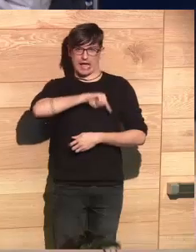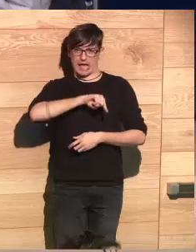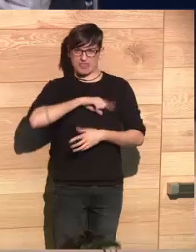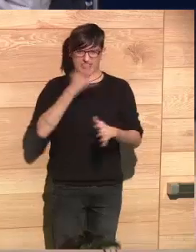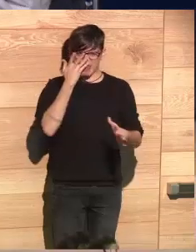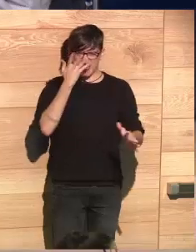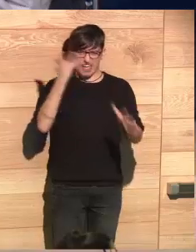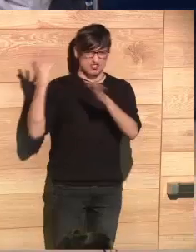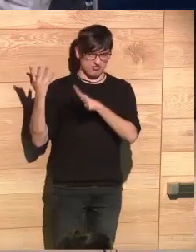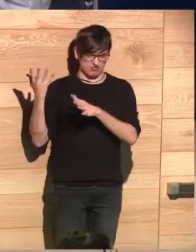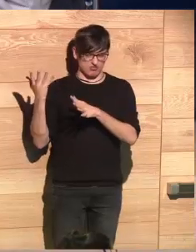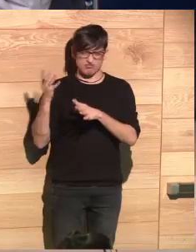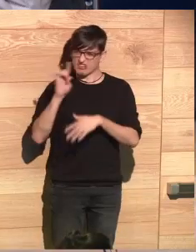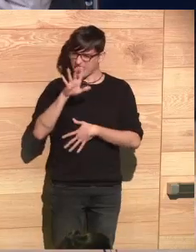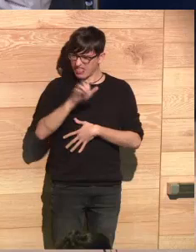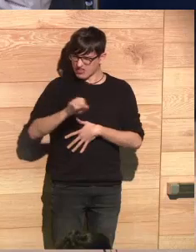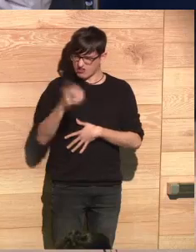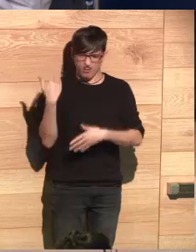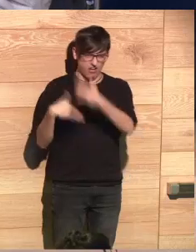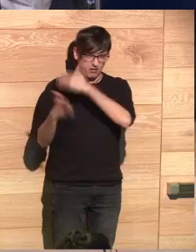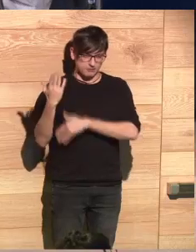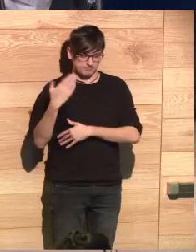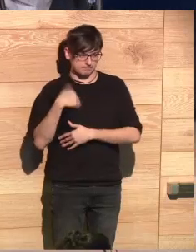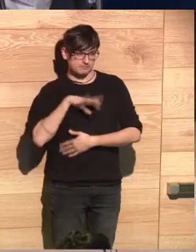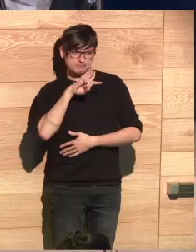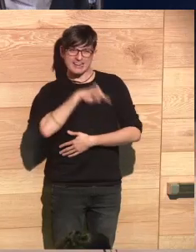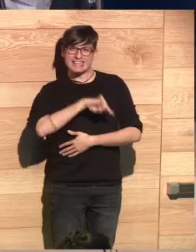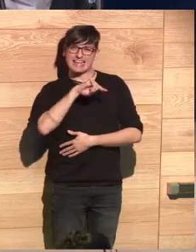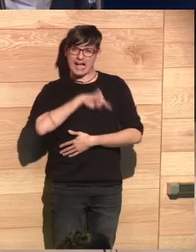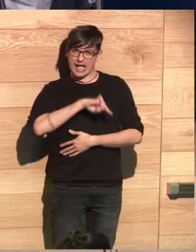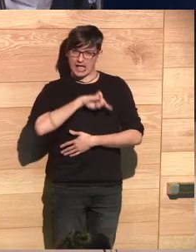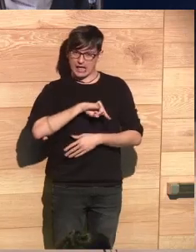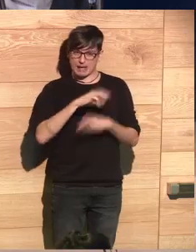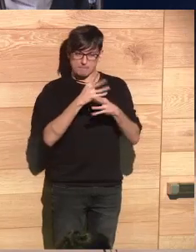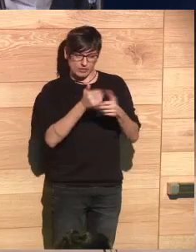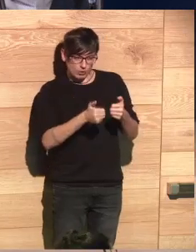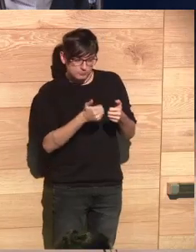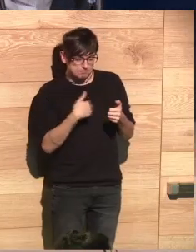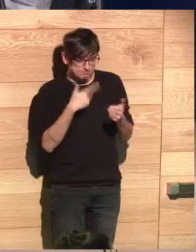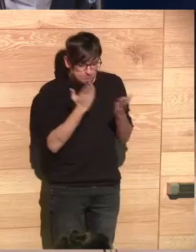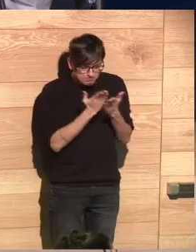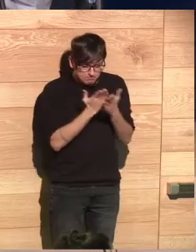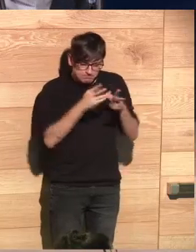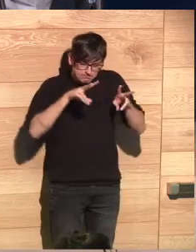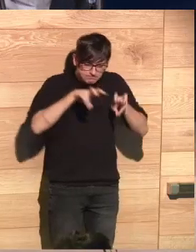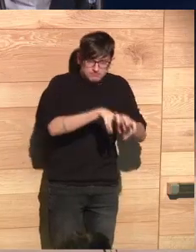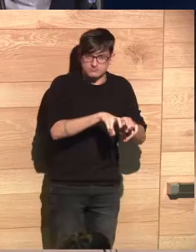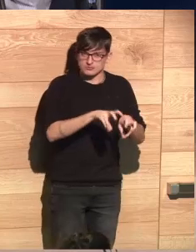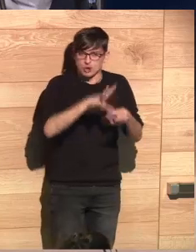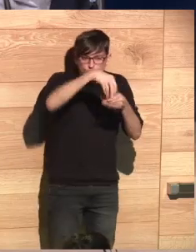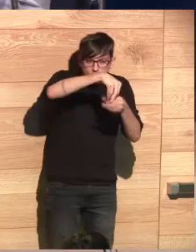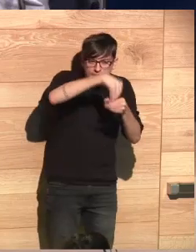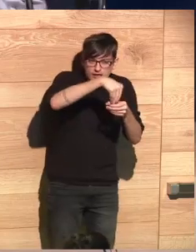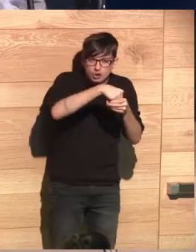10 años o 15, y trabajaba sobre todo en lo que sería el contenido de los videojuegos, ¿no?